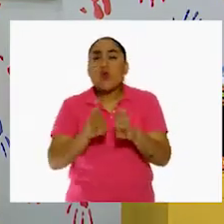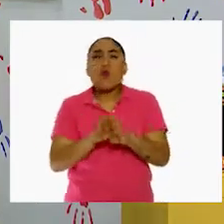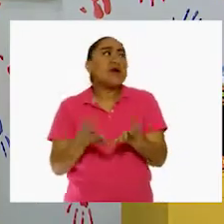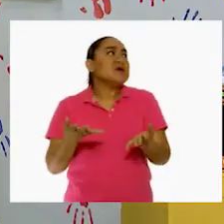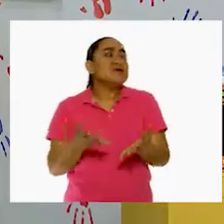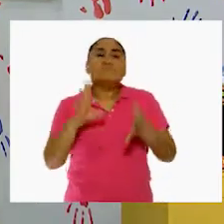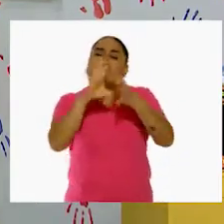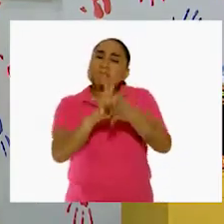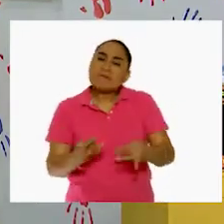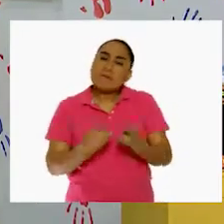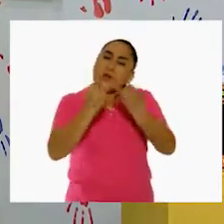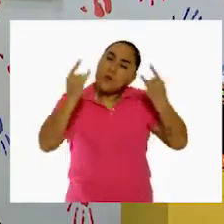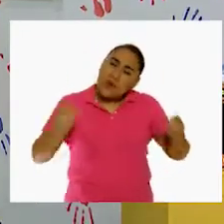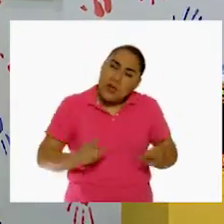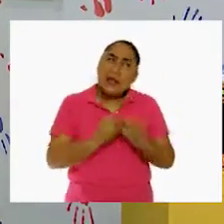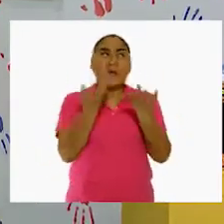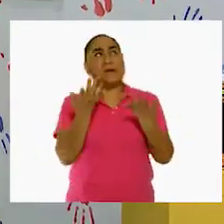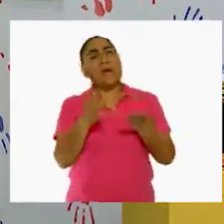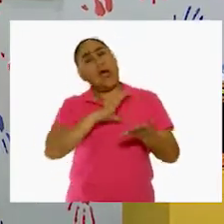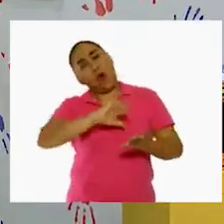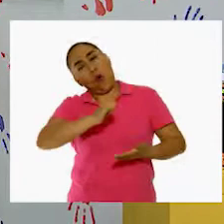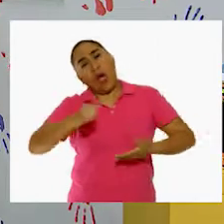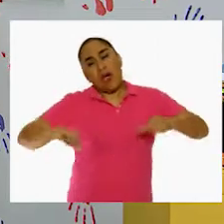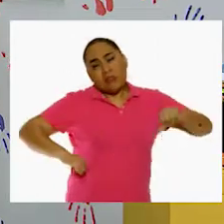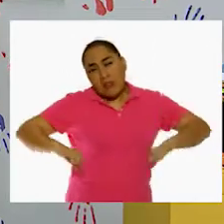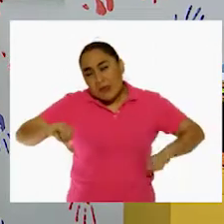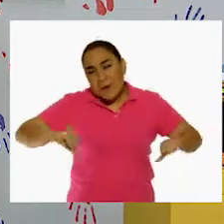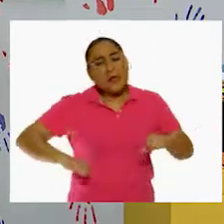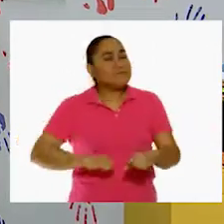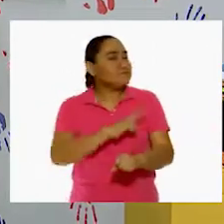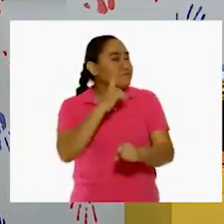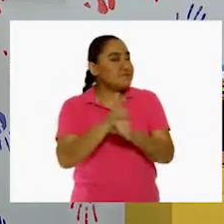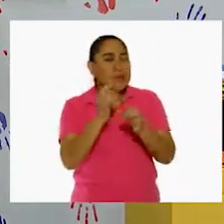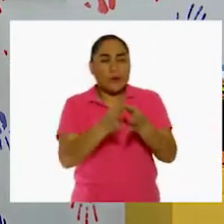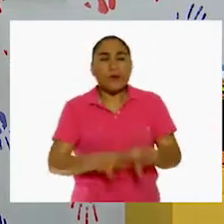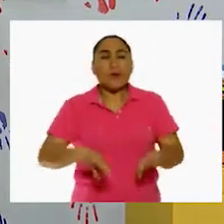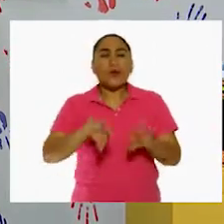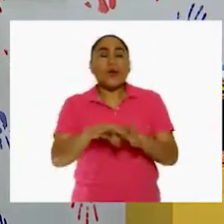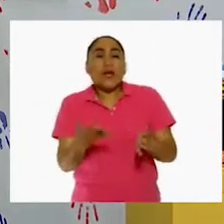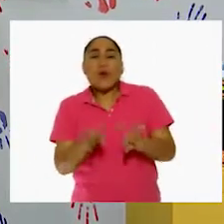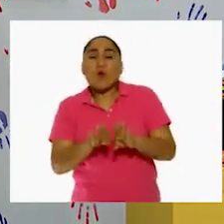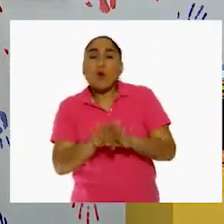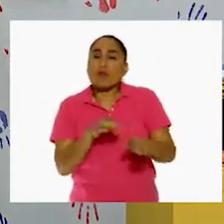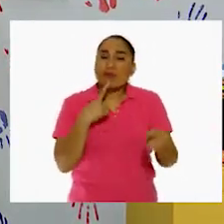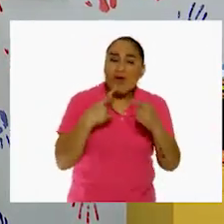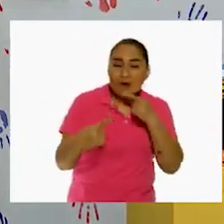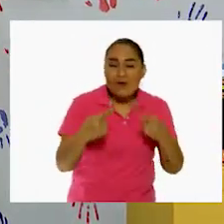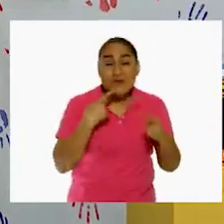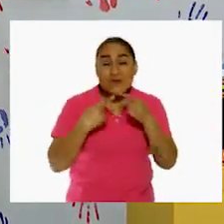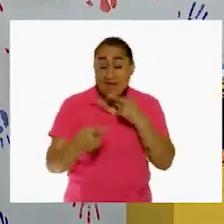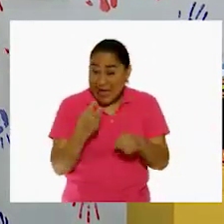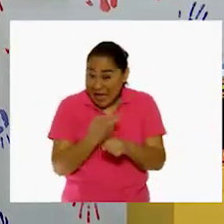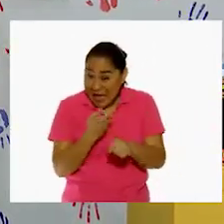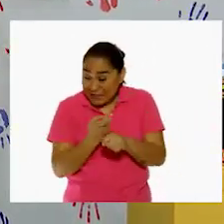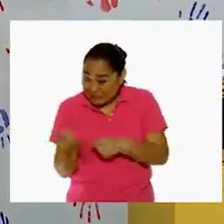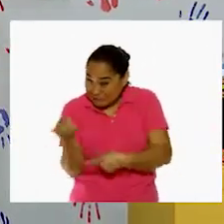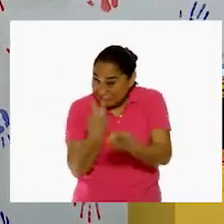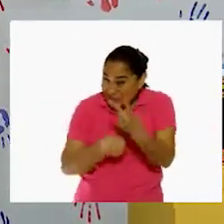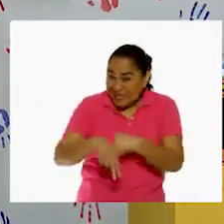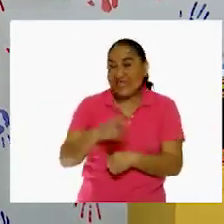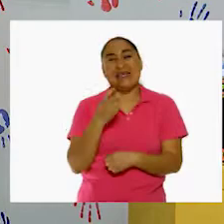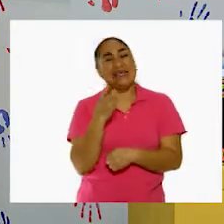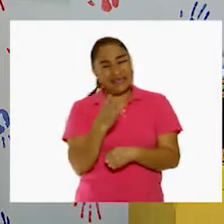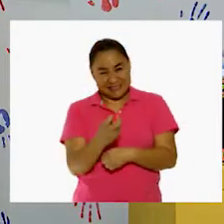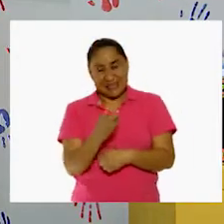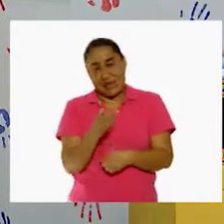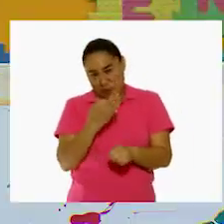cuentos, realicemos distintas actividades y, sobre todo, lo más importante, dialoguemos. Así que llegas en el momento preciso para que